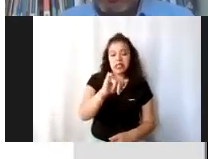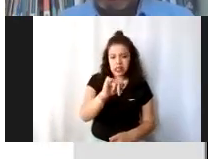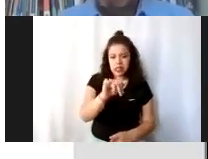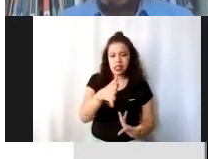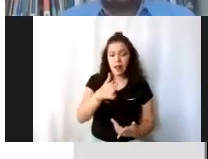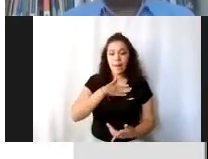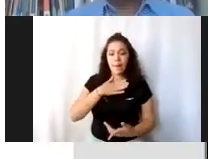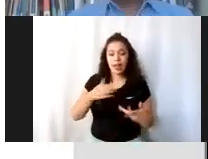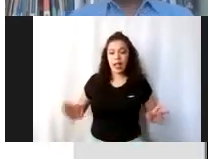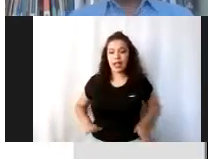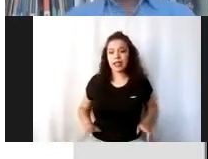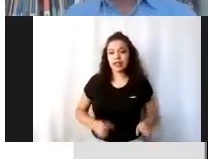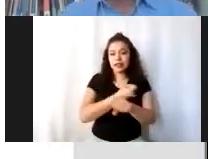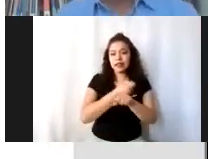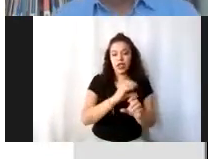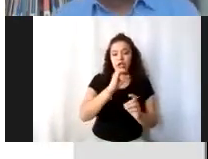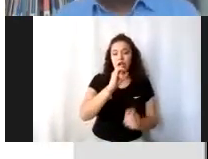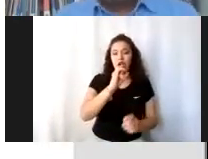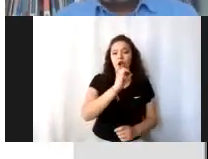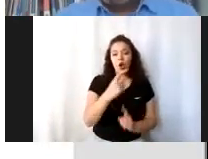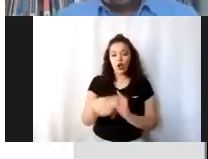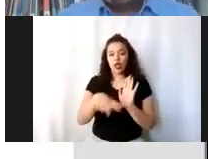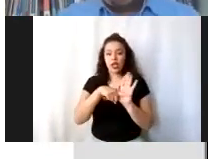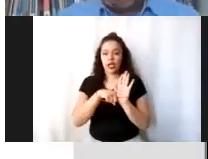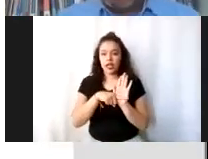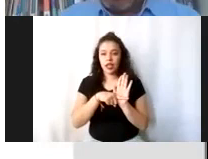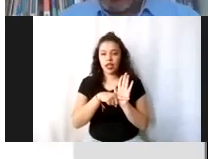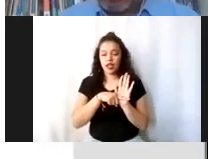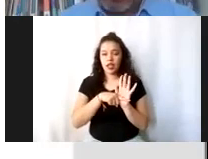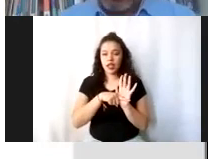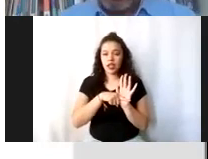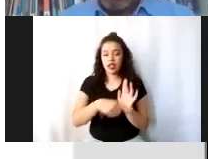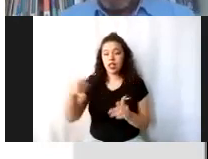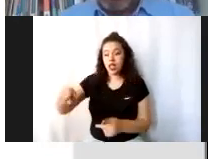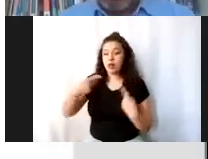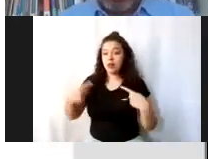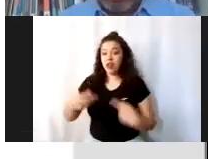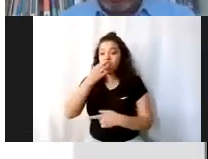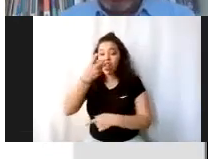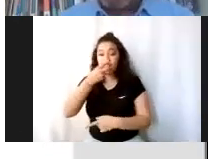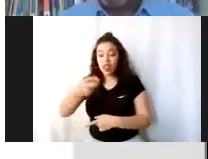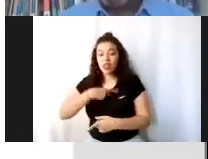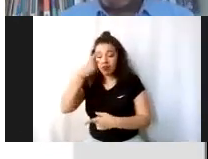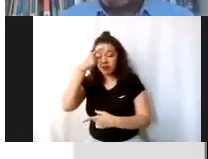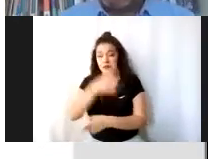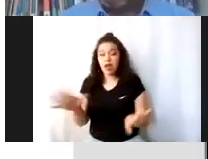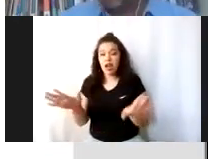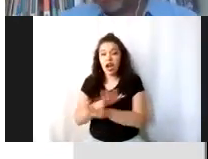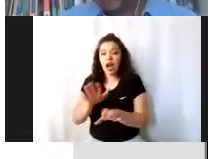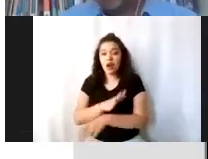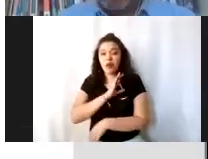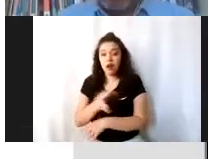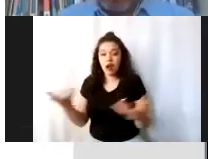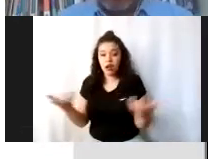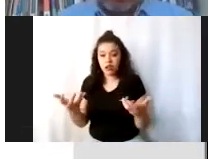tipo de sangre es O negativo. Y el médico les pregunta, quiero que me digan el tipo de sangre de esta persona para poder hacer una transfusión sanguínea o